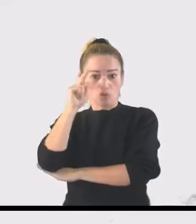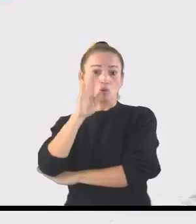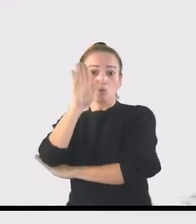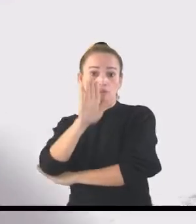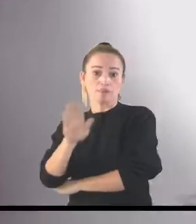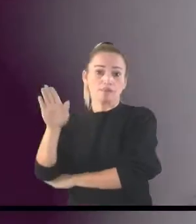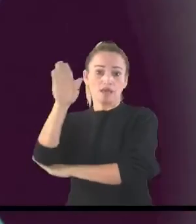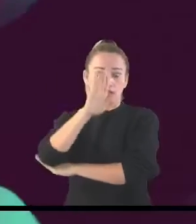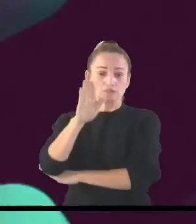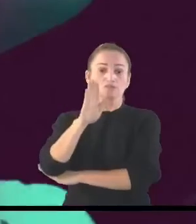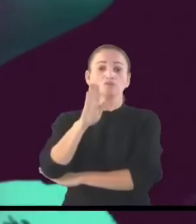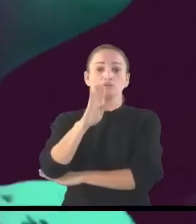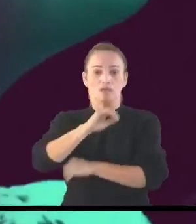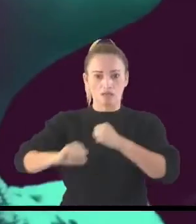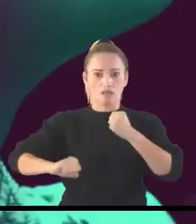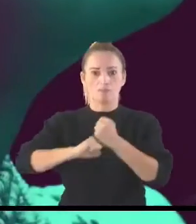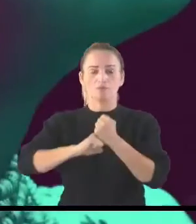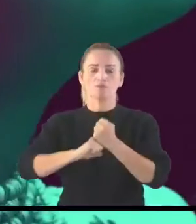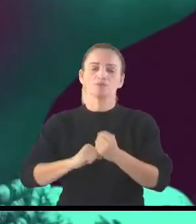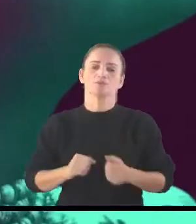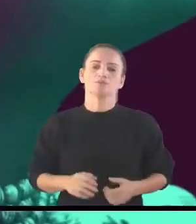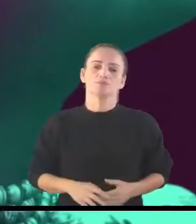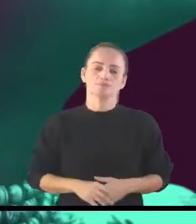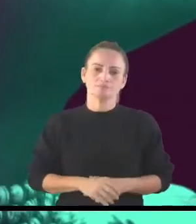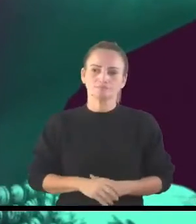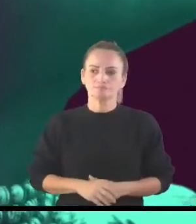cambio con quienes más lo necesitan.